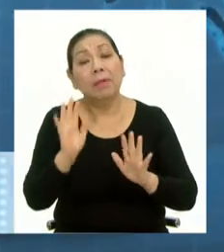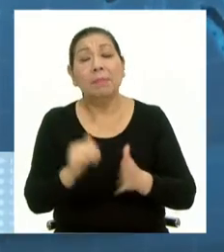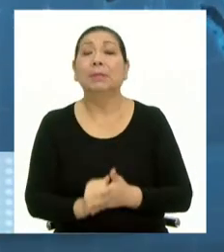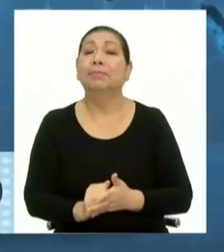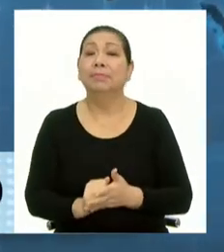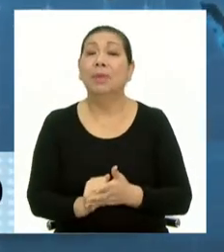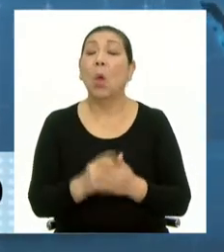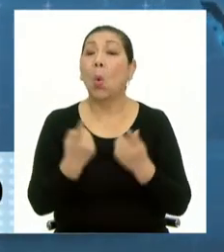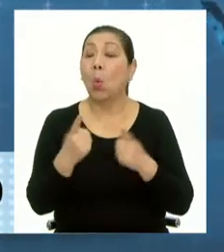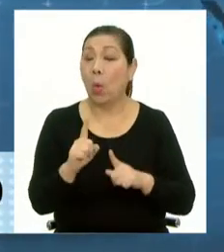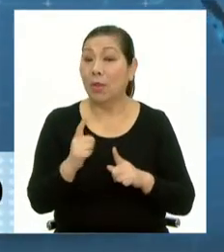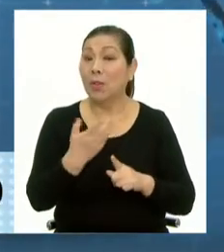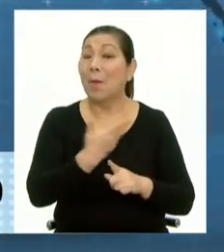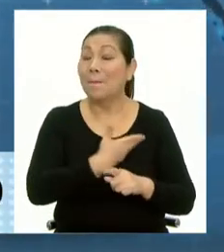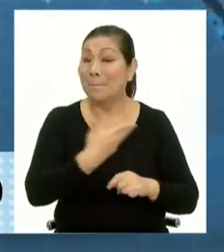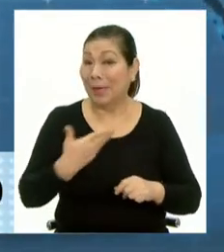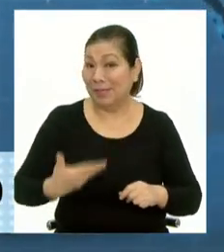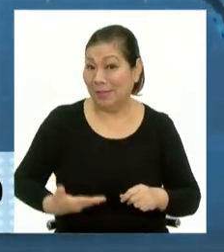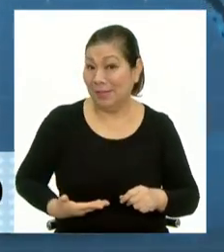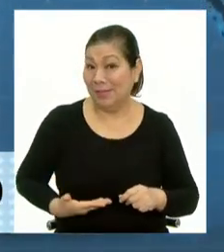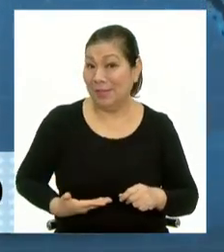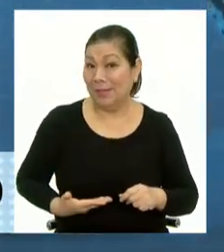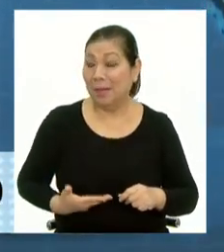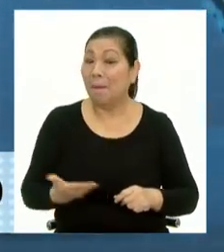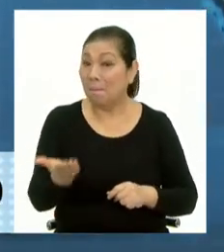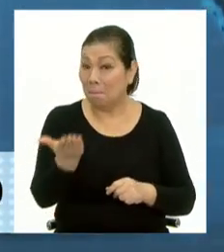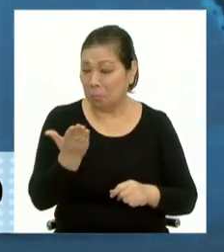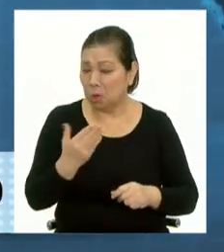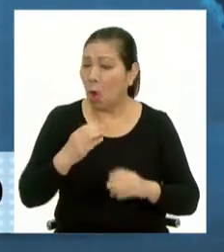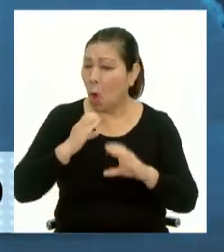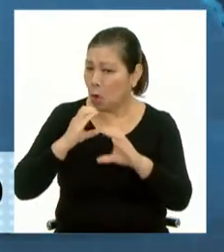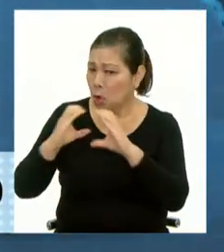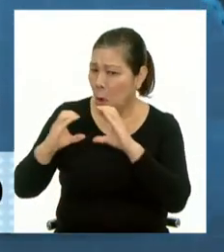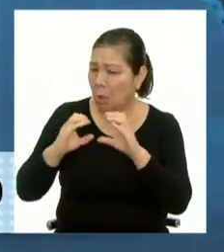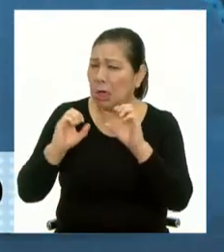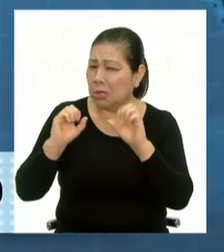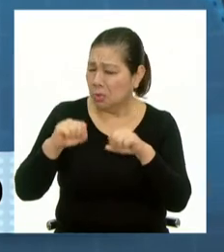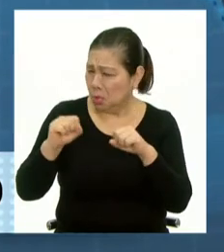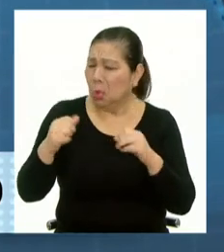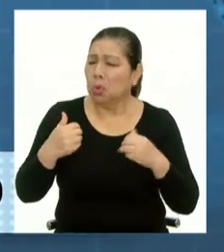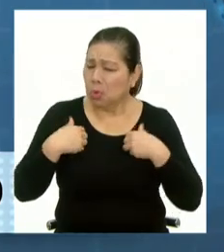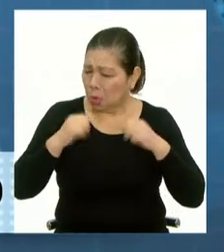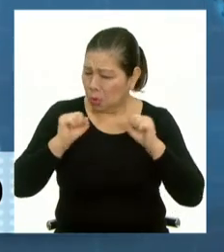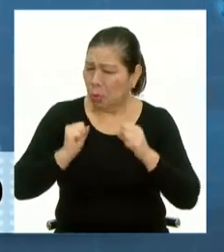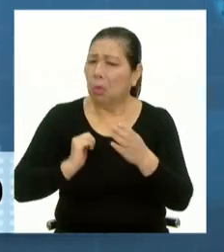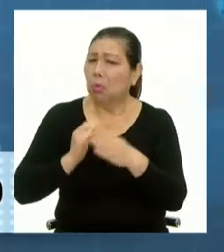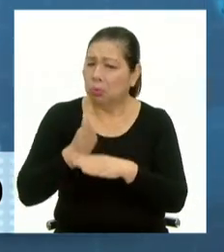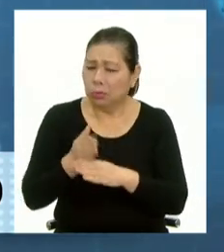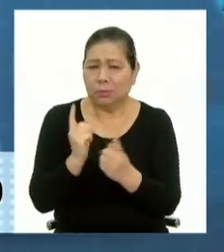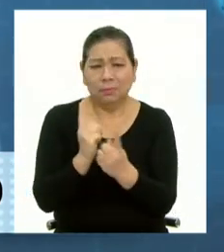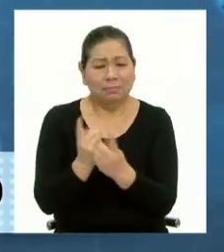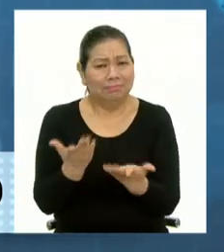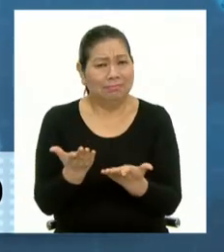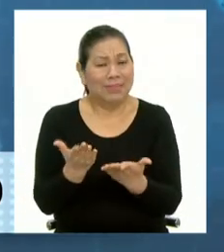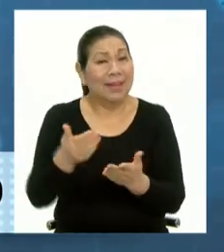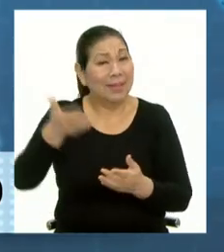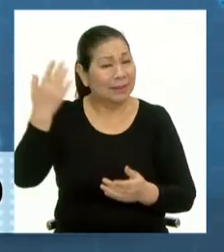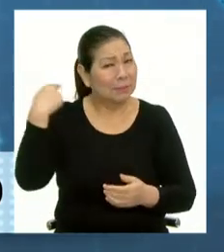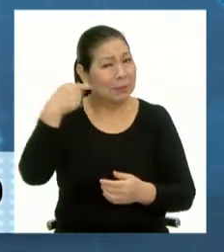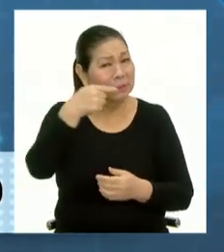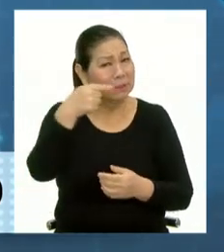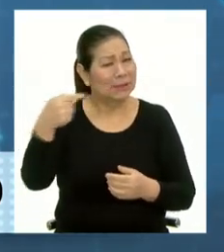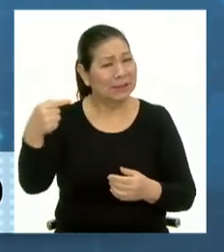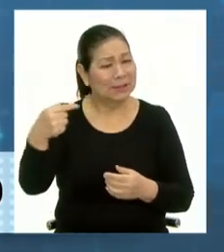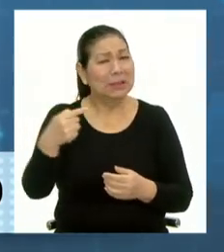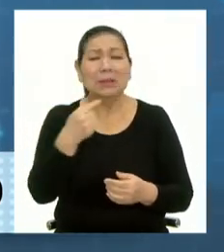Cada vez que un presidente de la República me ha solicitado conversar, siempre he asistido a ello. Es más, la semana pasada... O sea, si lo